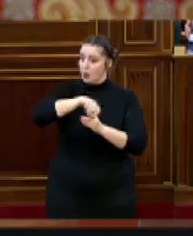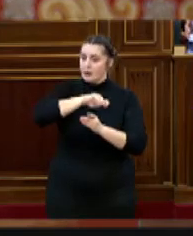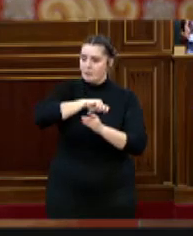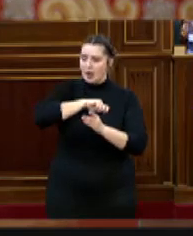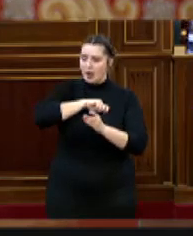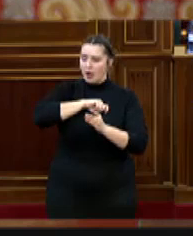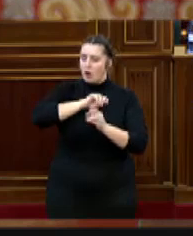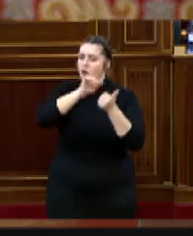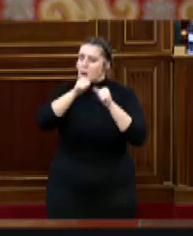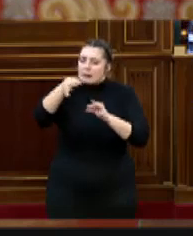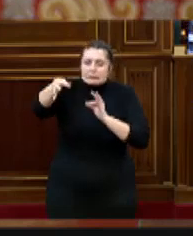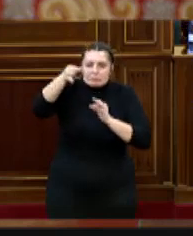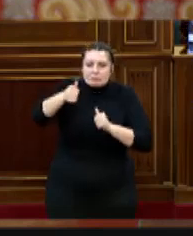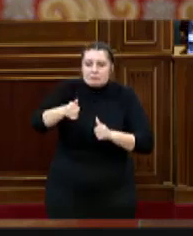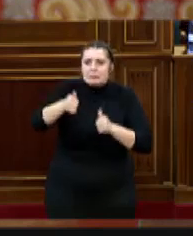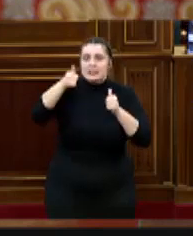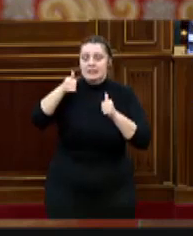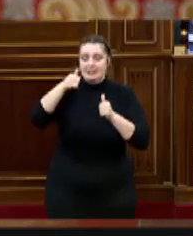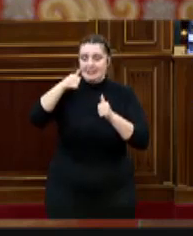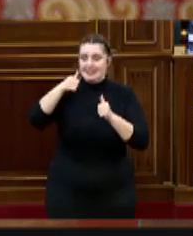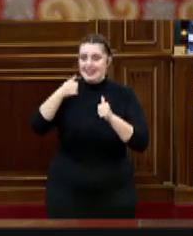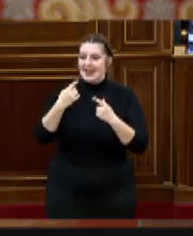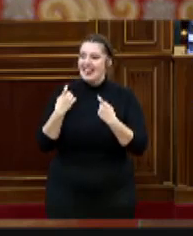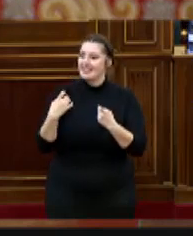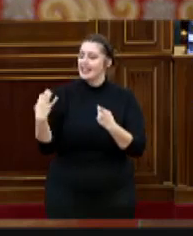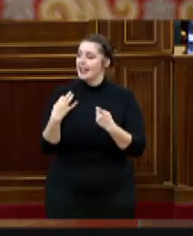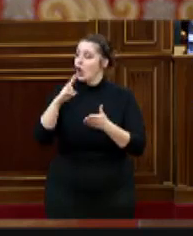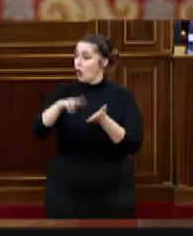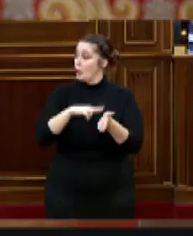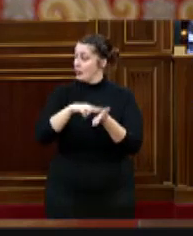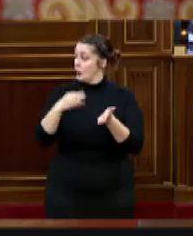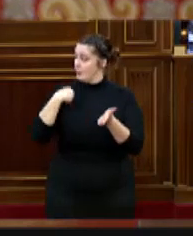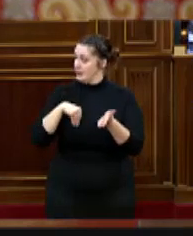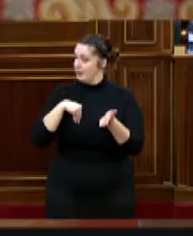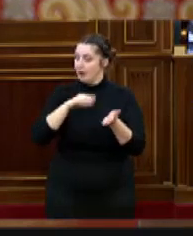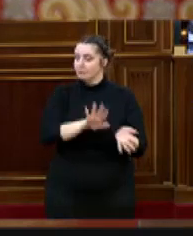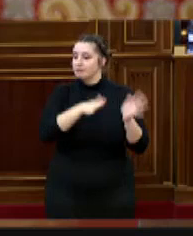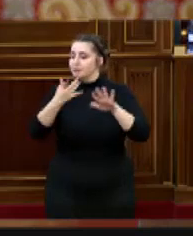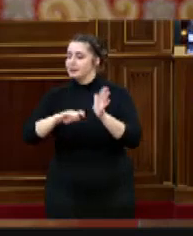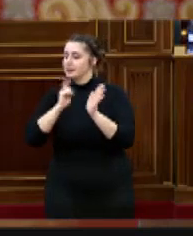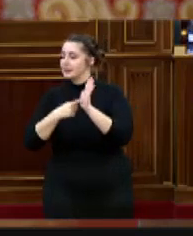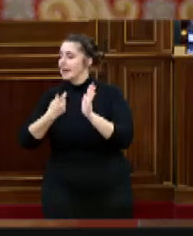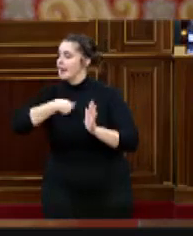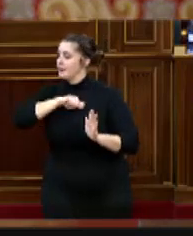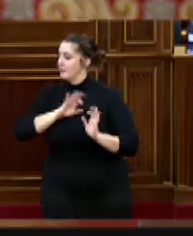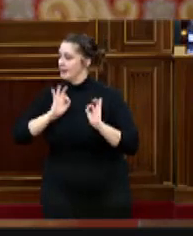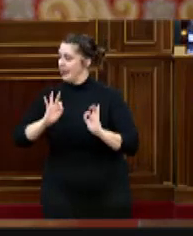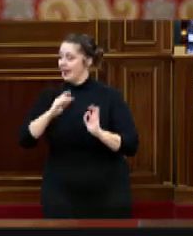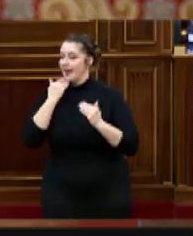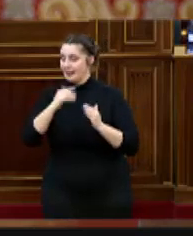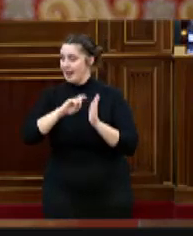completa lo que persigue la convención de Nueva York y es por tanto efectivamente